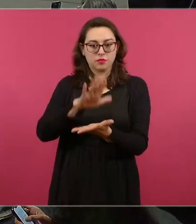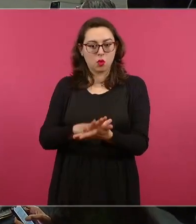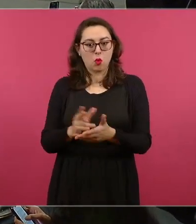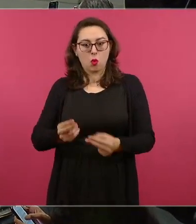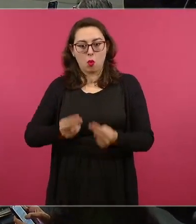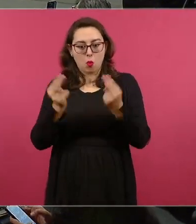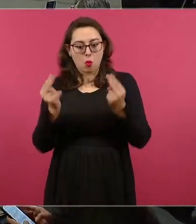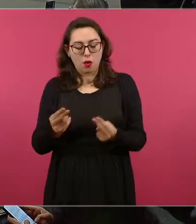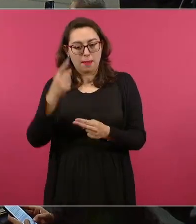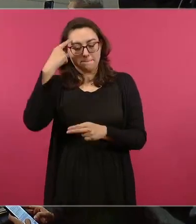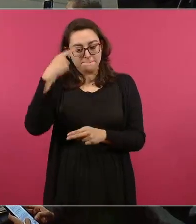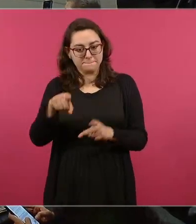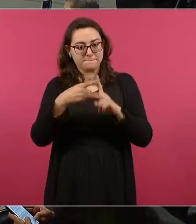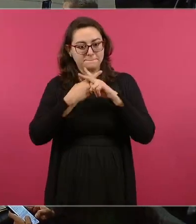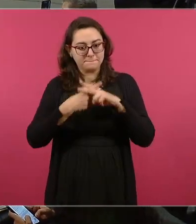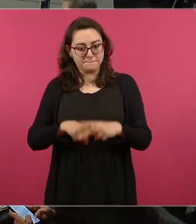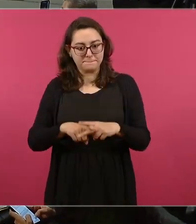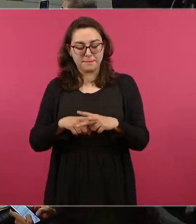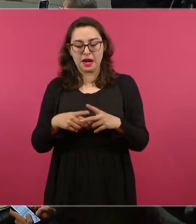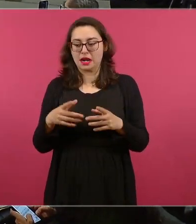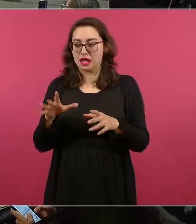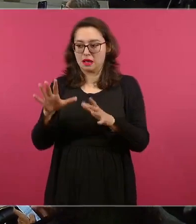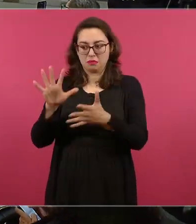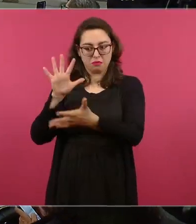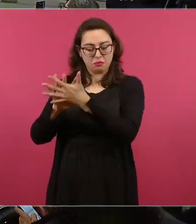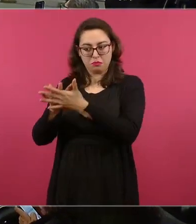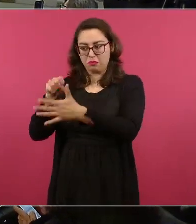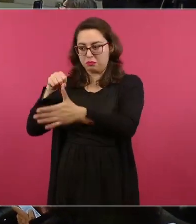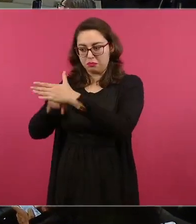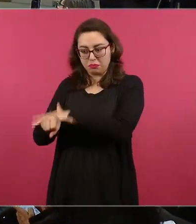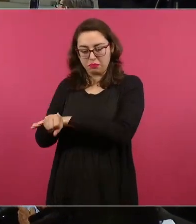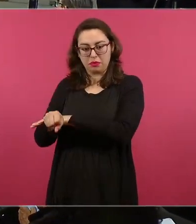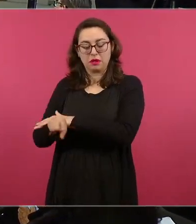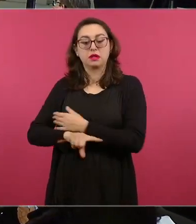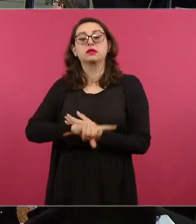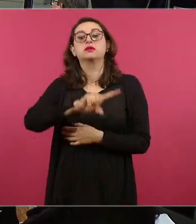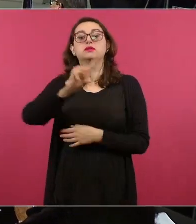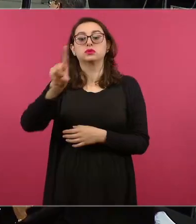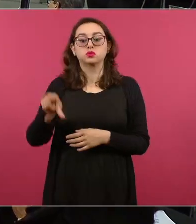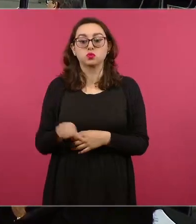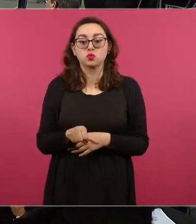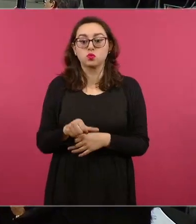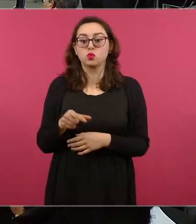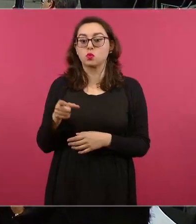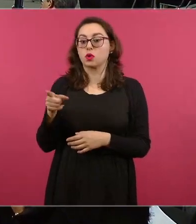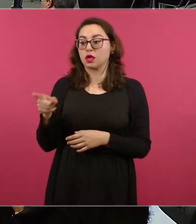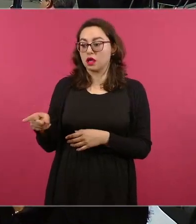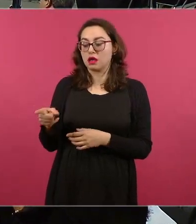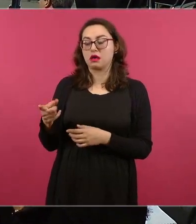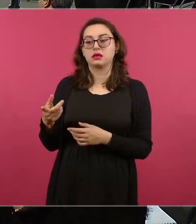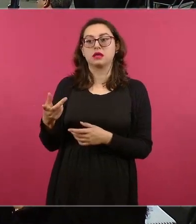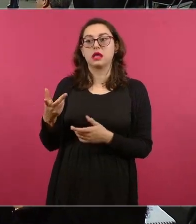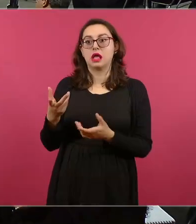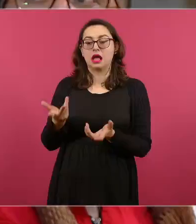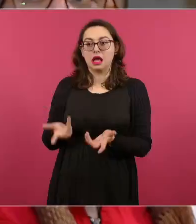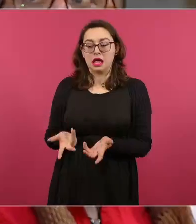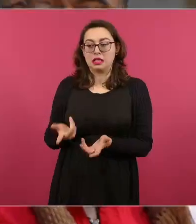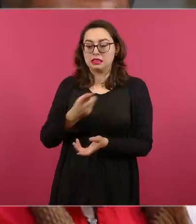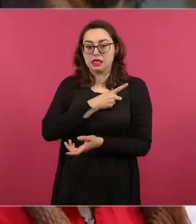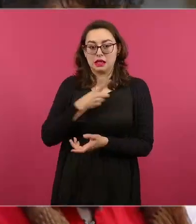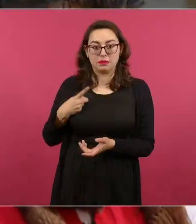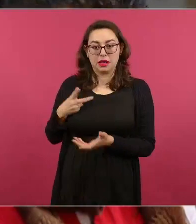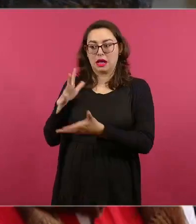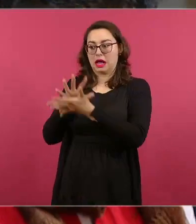urgente, primero para que no saliera y después para que se revocara el beneficio que lo volviera a encarcelar. Todas